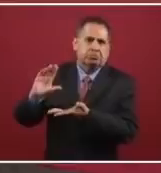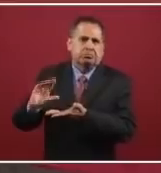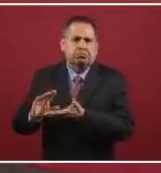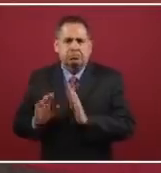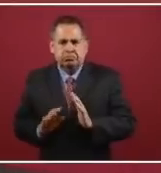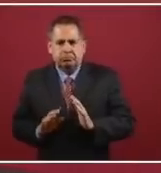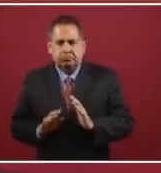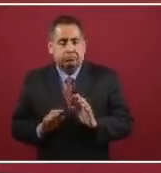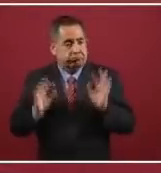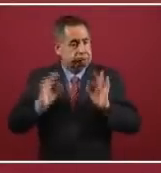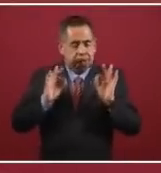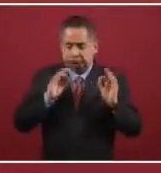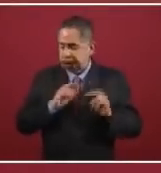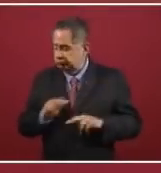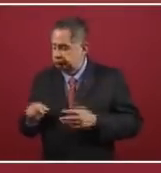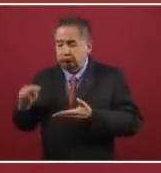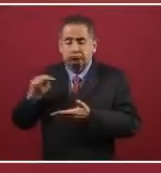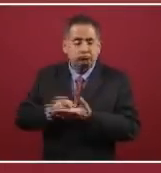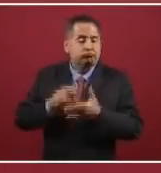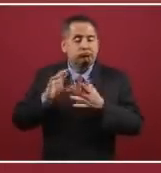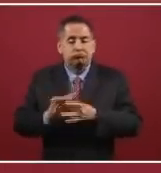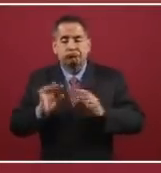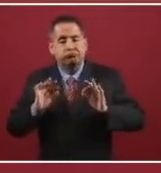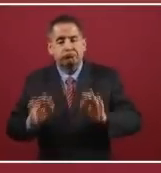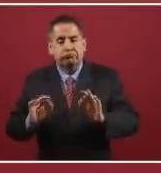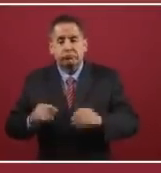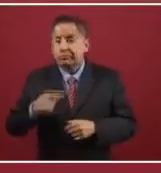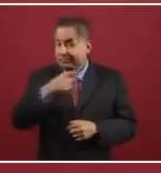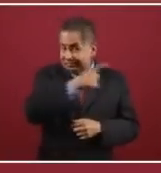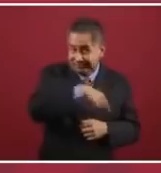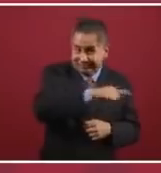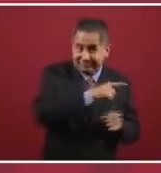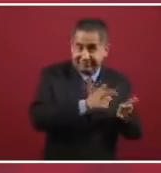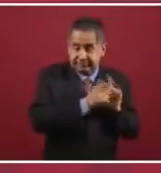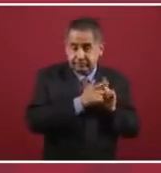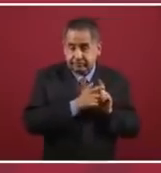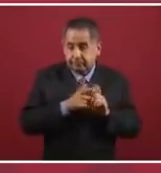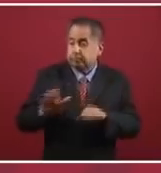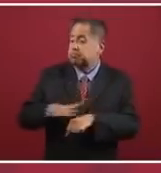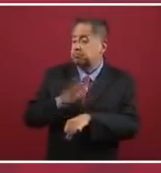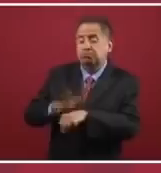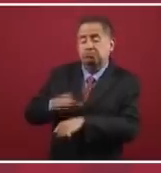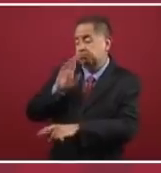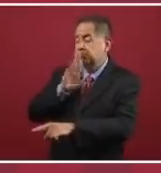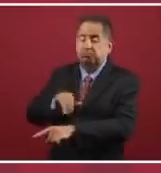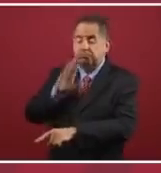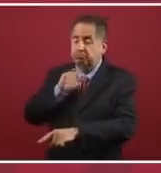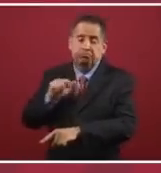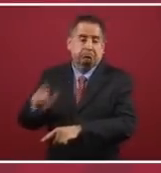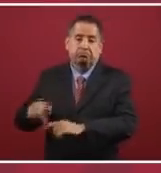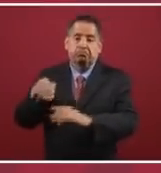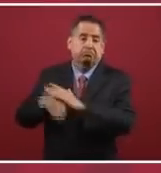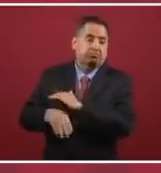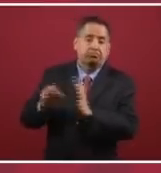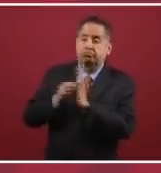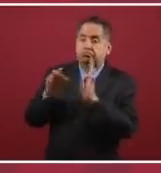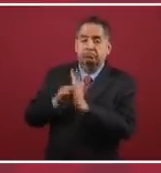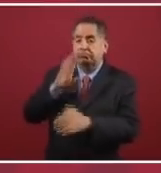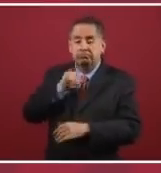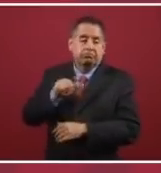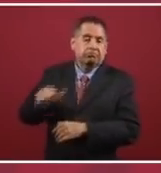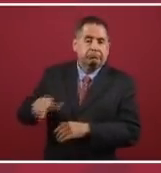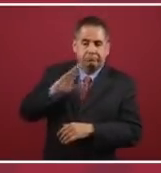y apenas llegamos y empiezan a hablar de que iban a bajar